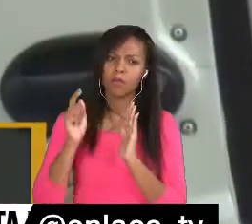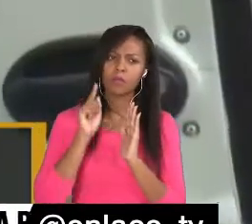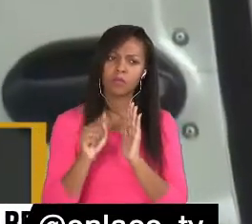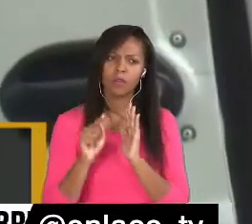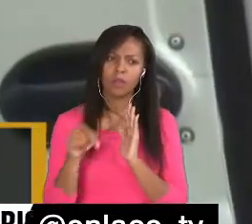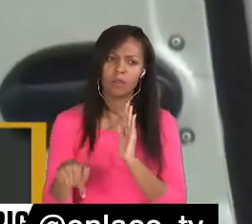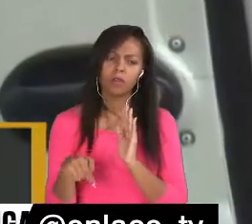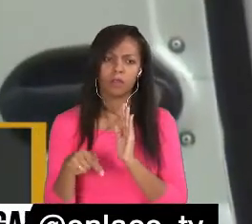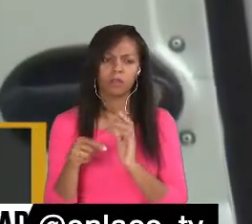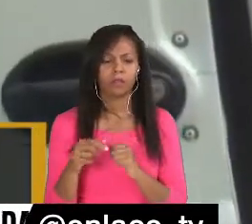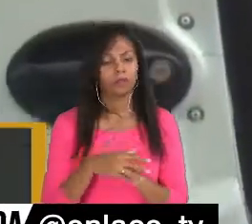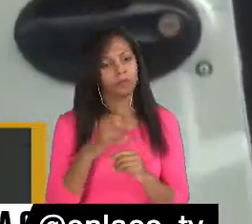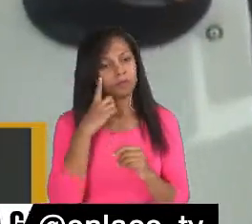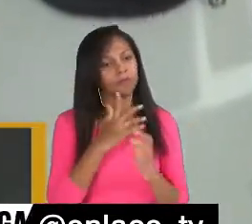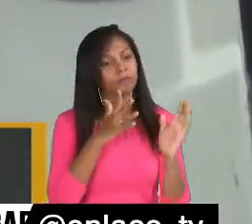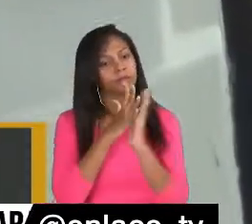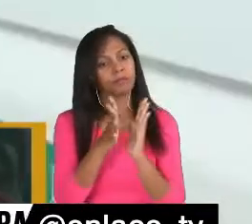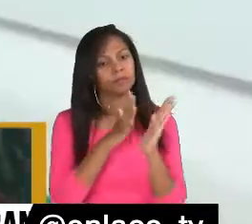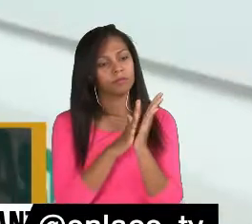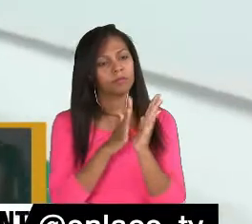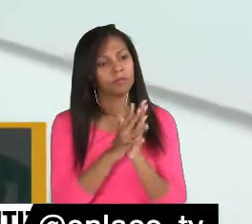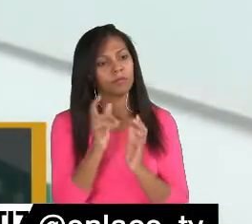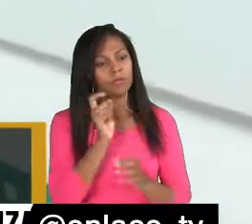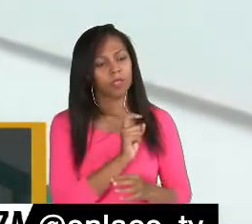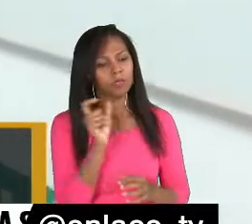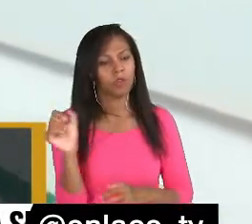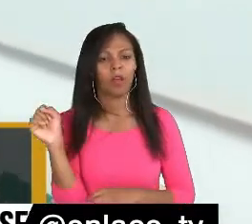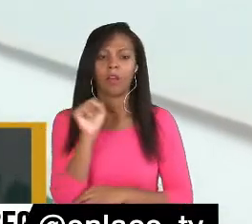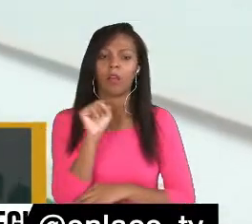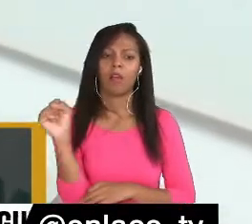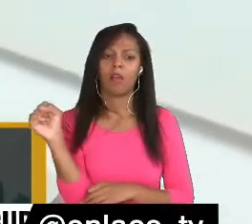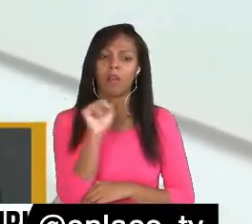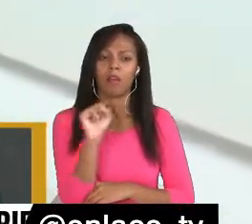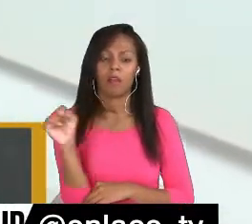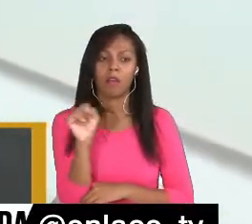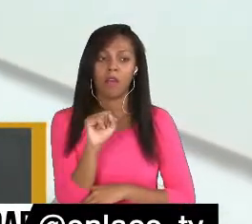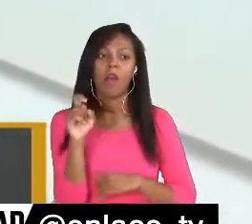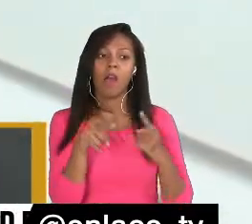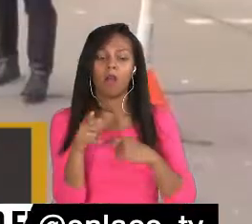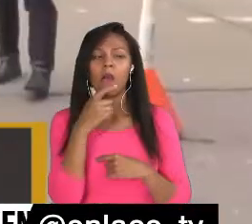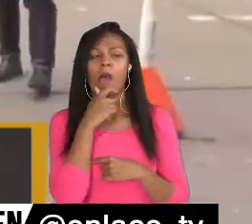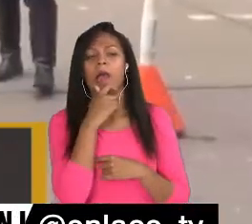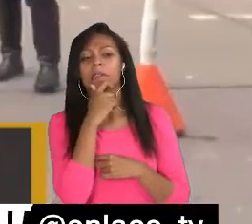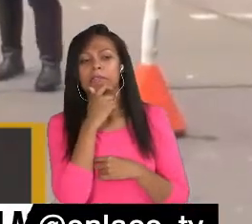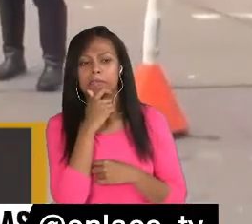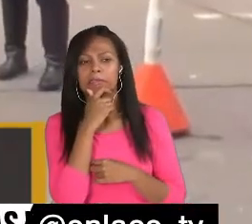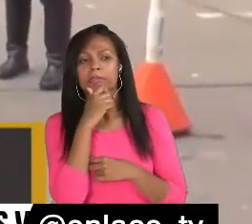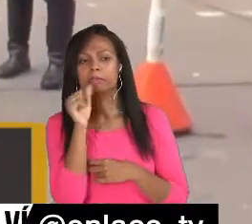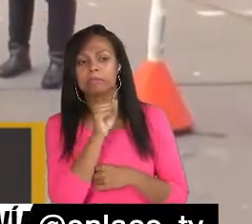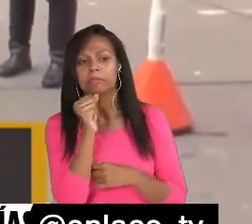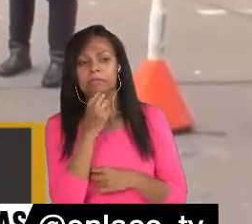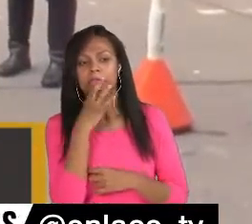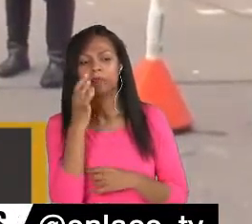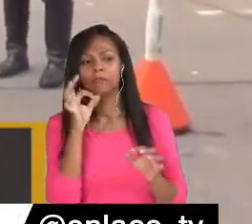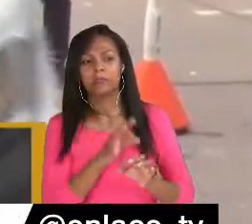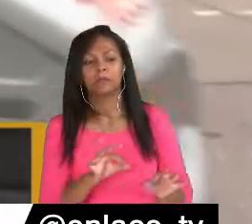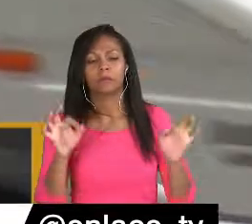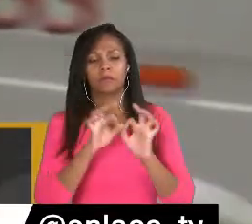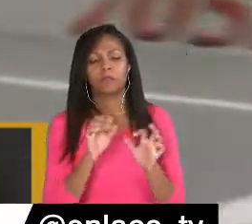ha brindado pedagogía hacia los usuarios de la vía, y es por ello que algunos conductores ya reconocen que la importancia está en asumir